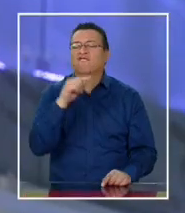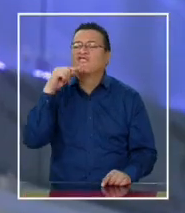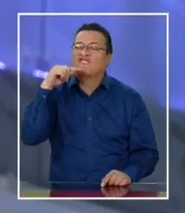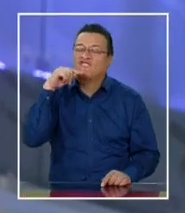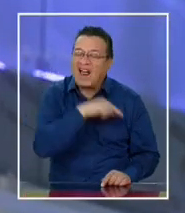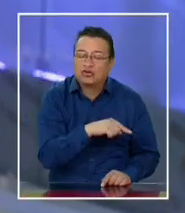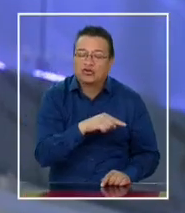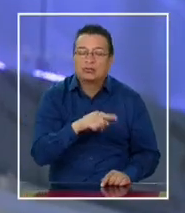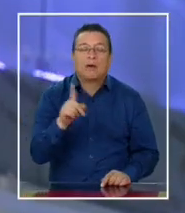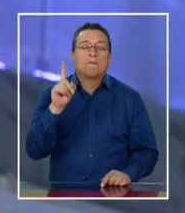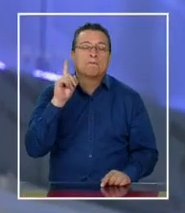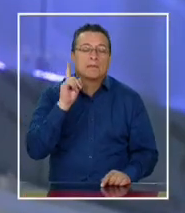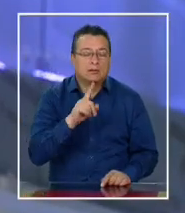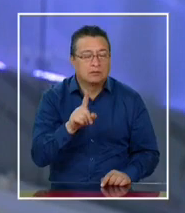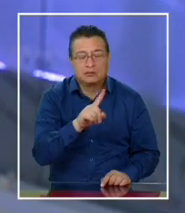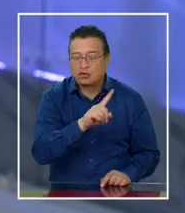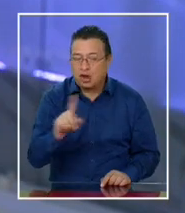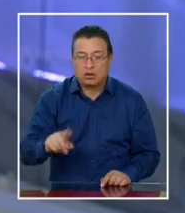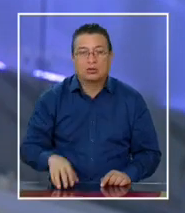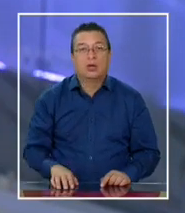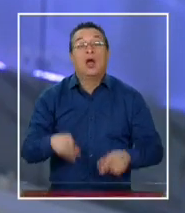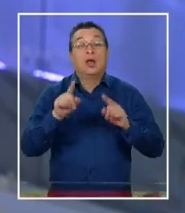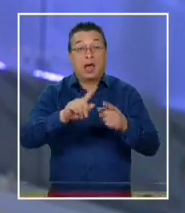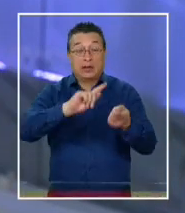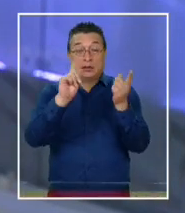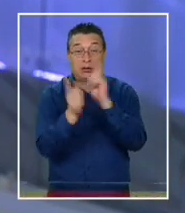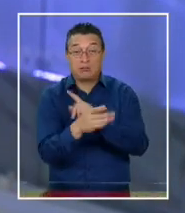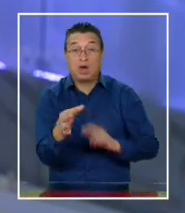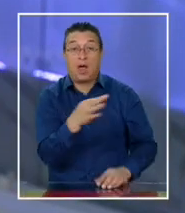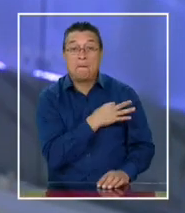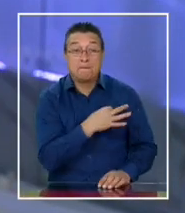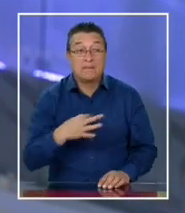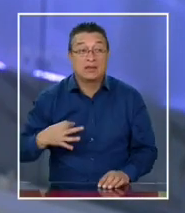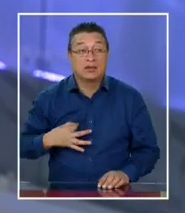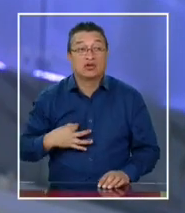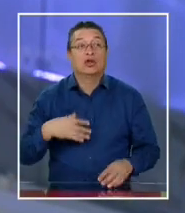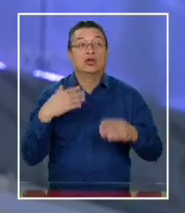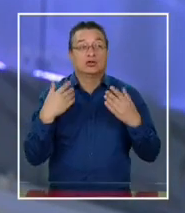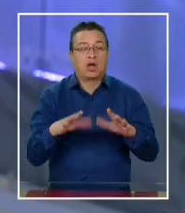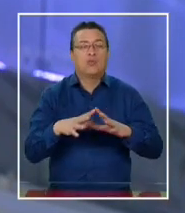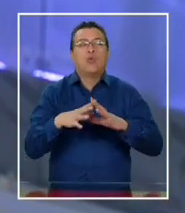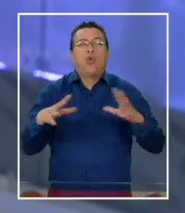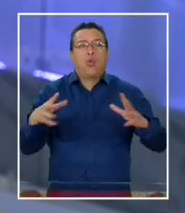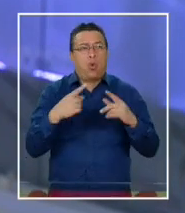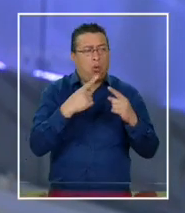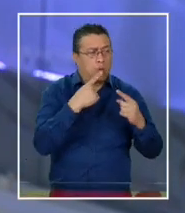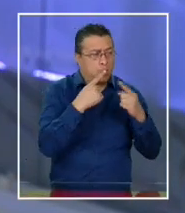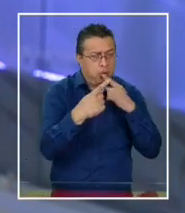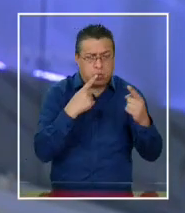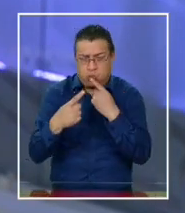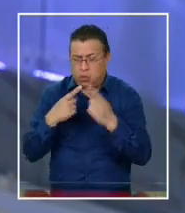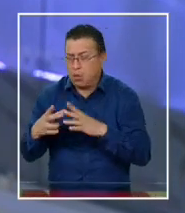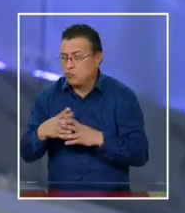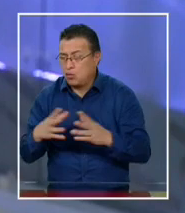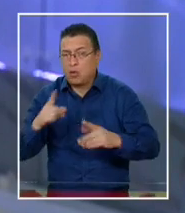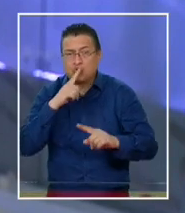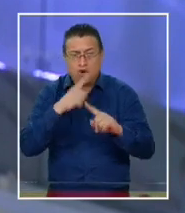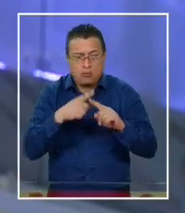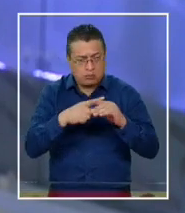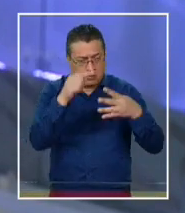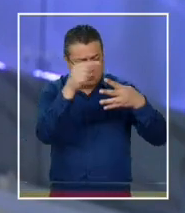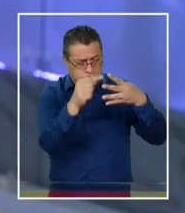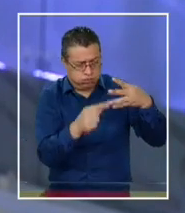falso A ver no es así cuando se hace un cambio de gabinete se hace muchas consultas se sonrían distintos nombres